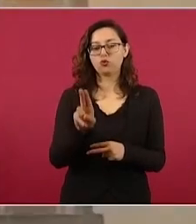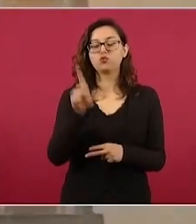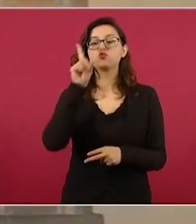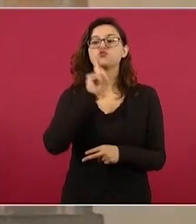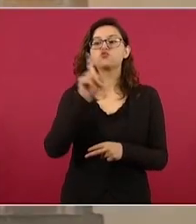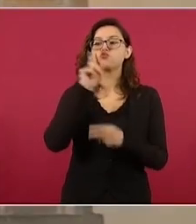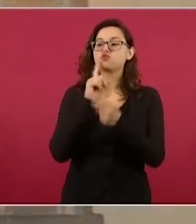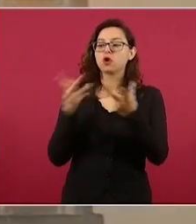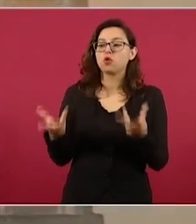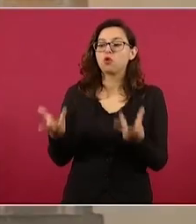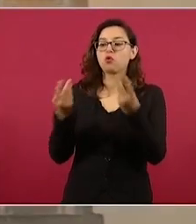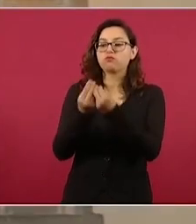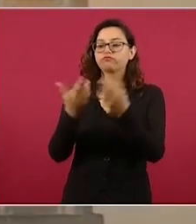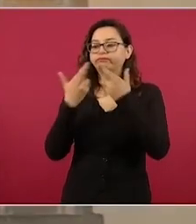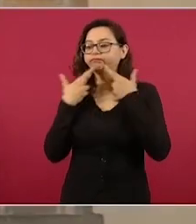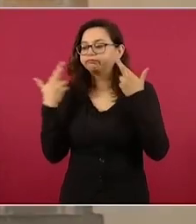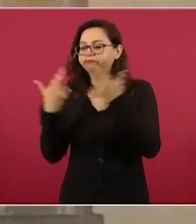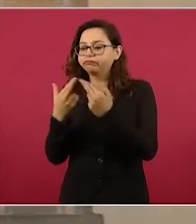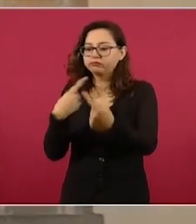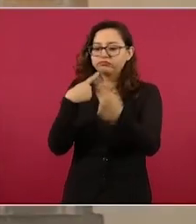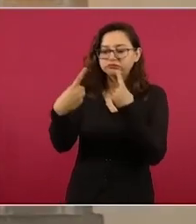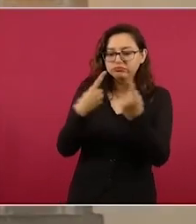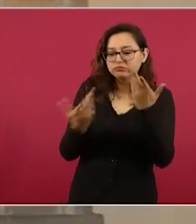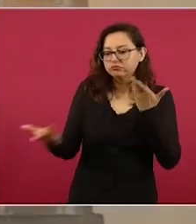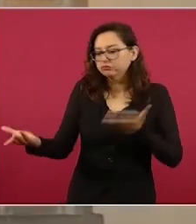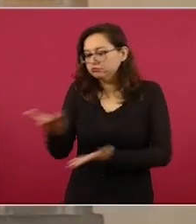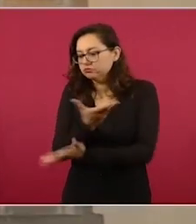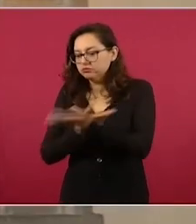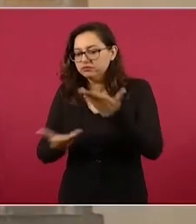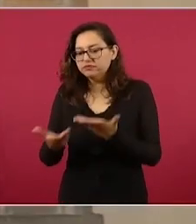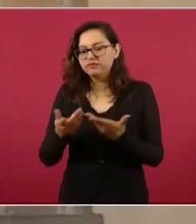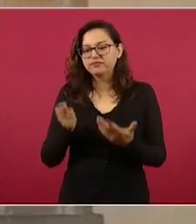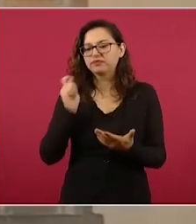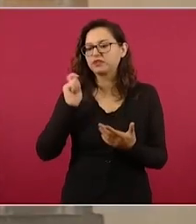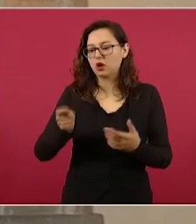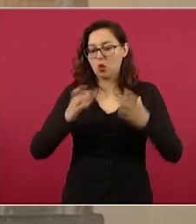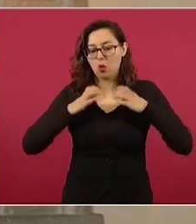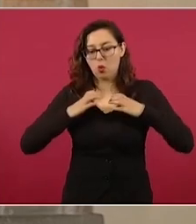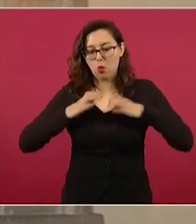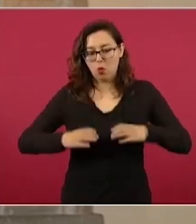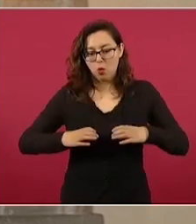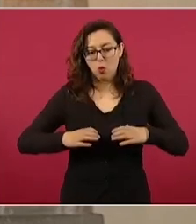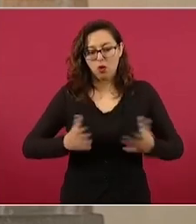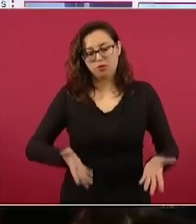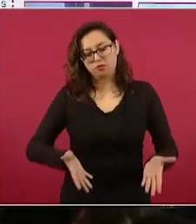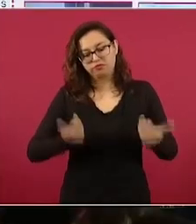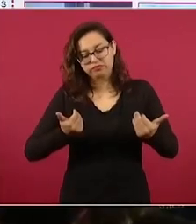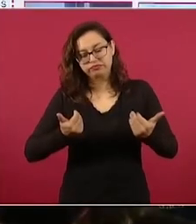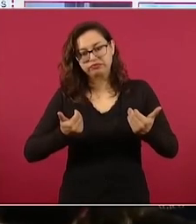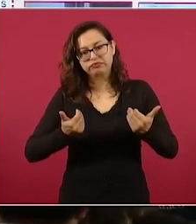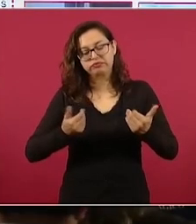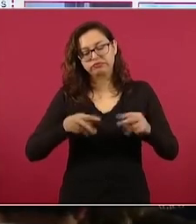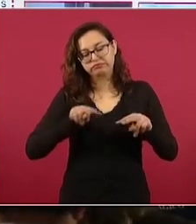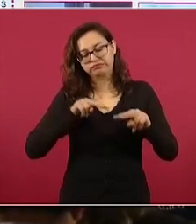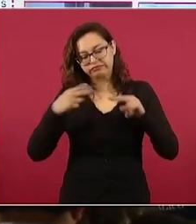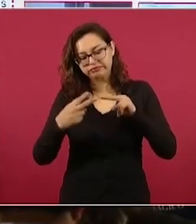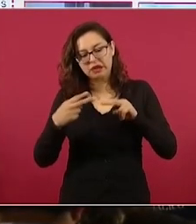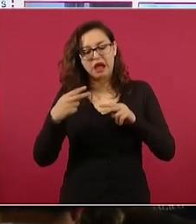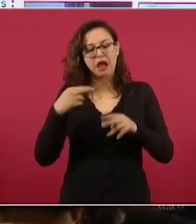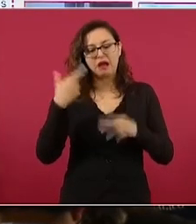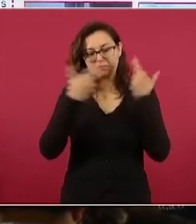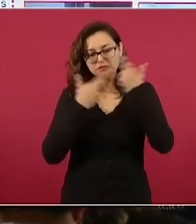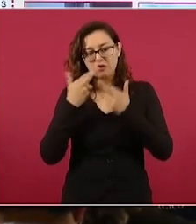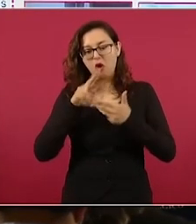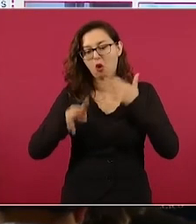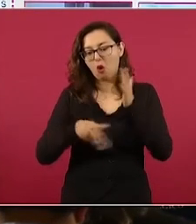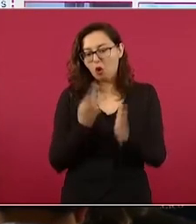criterios, entre ellos respecto a los resultados de la exhumación y posterior necropsia que se practicó al cuerpo